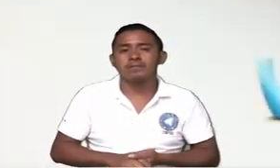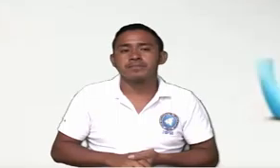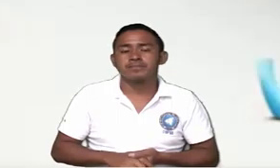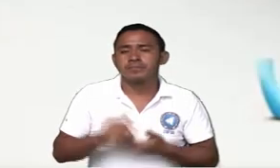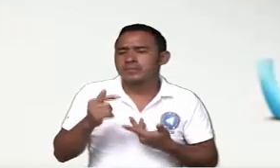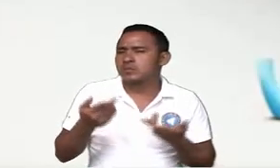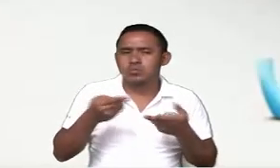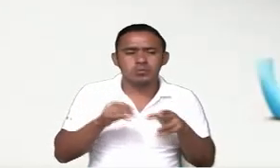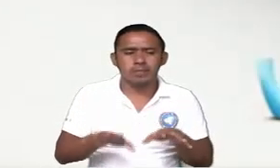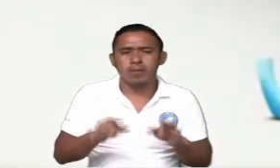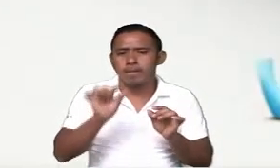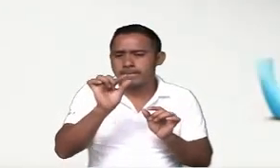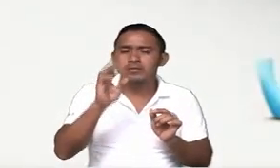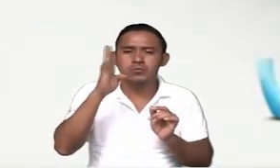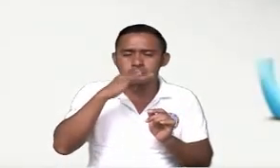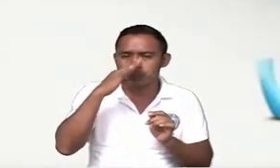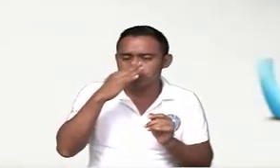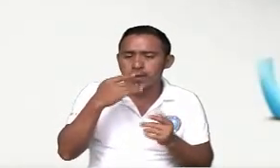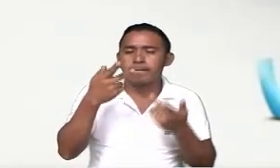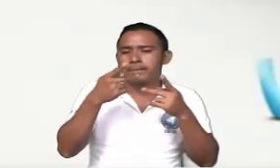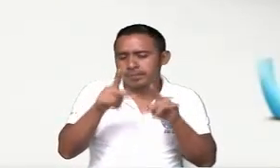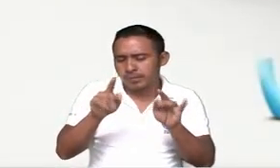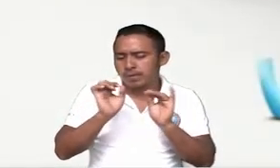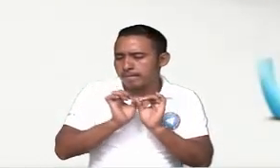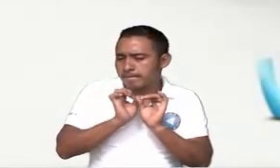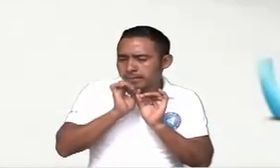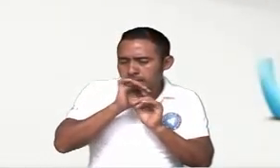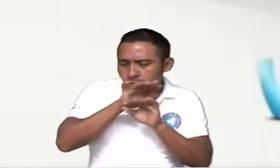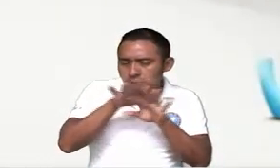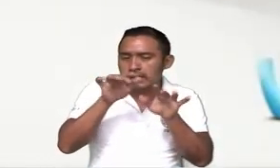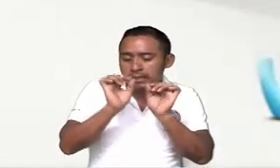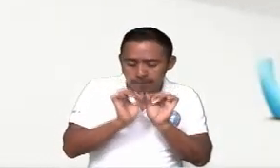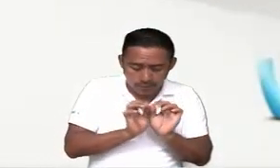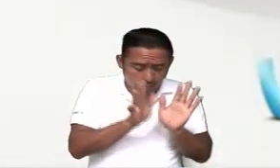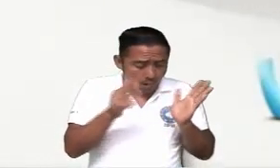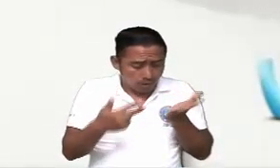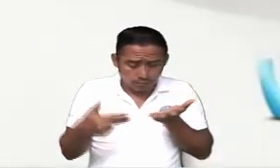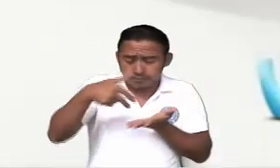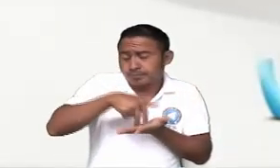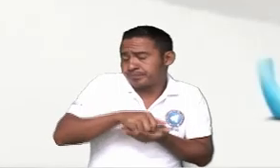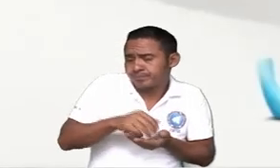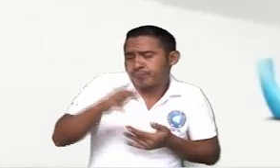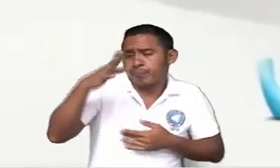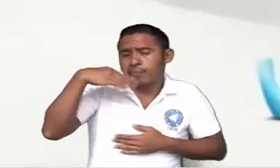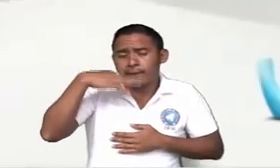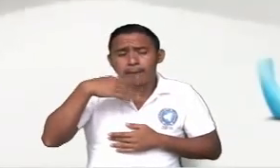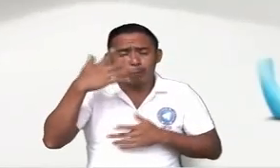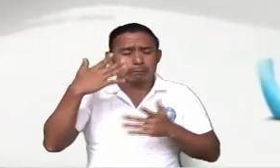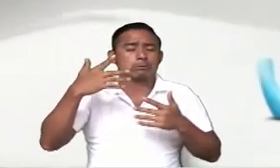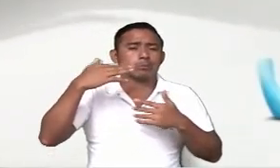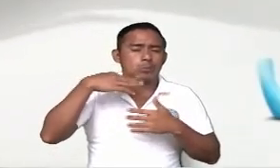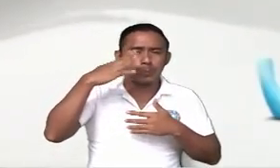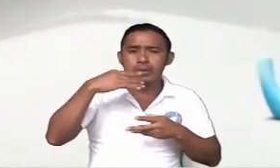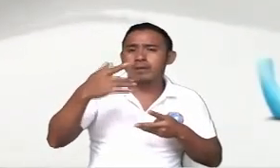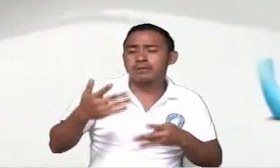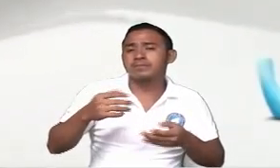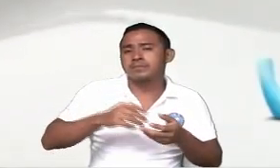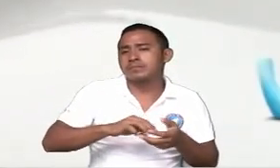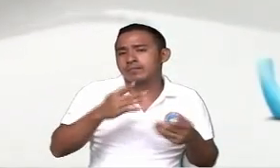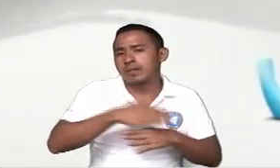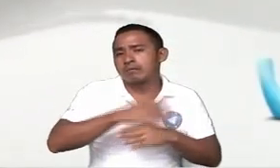común que nosotros tengamos mal aliento, por ejemplo, después de levantarnos, obviamente. Nuestra boca pasa